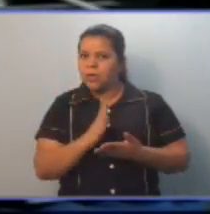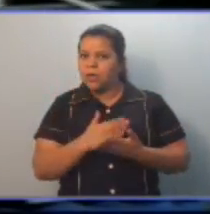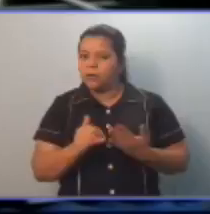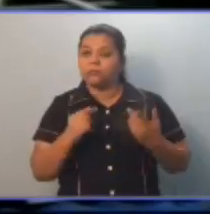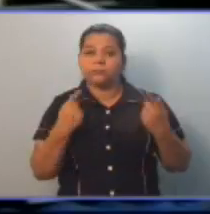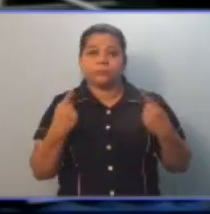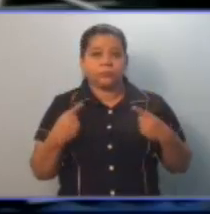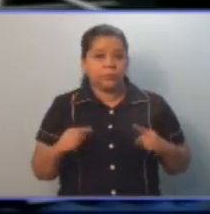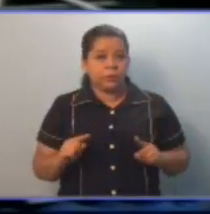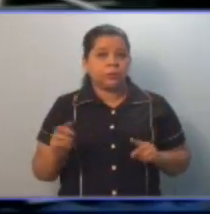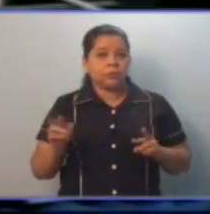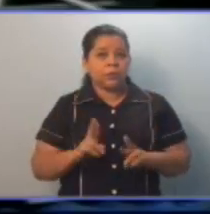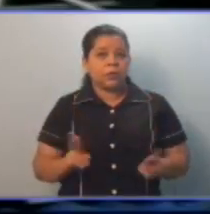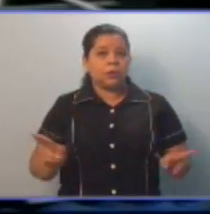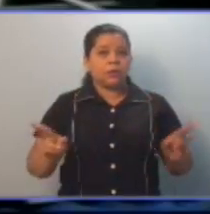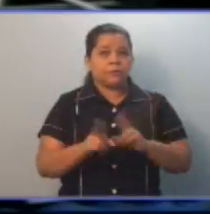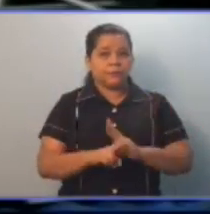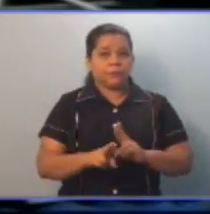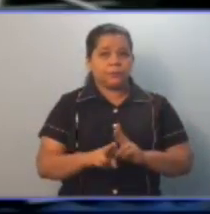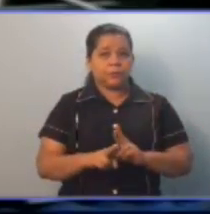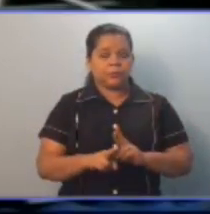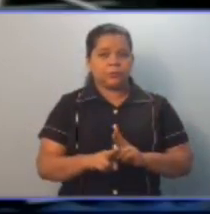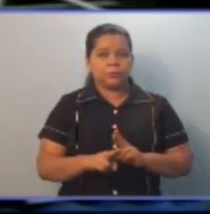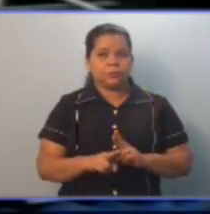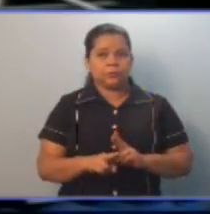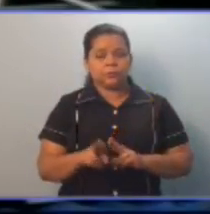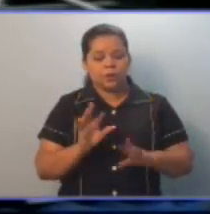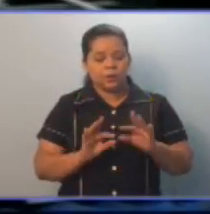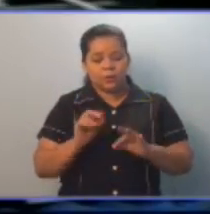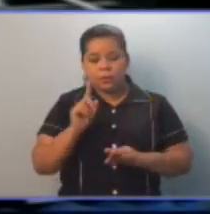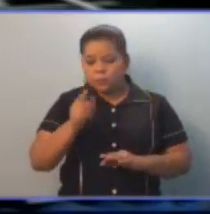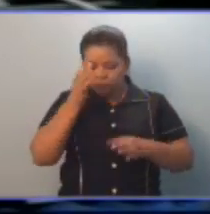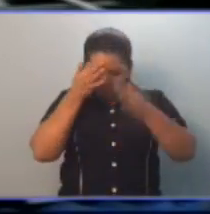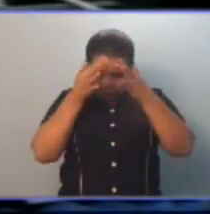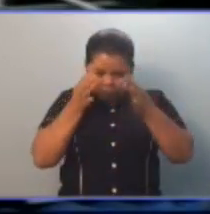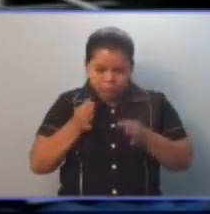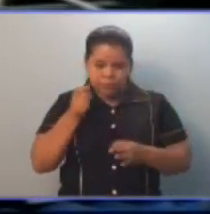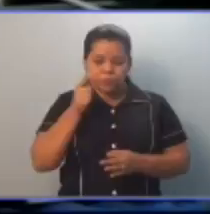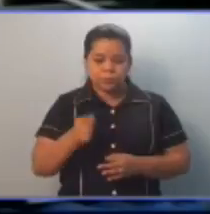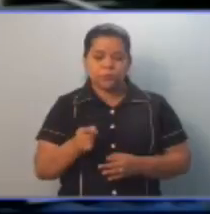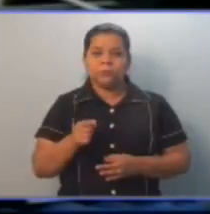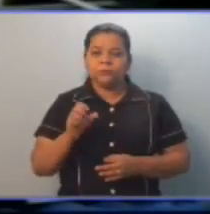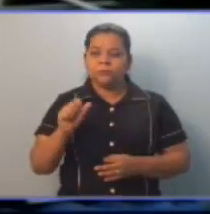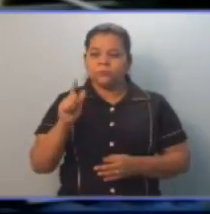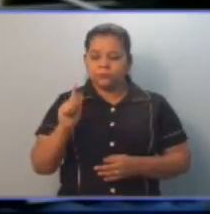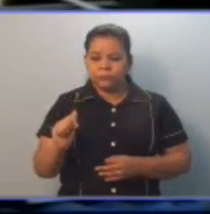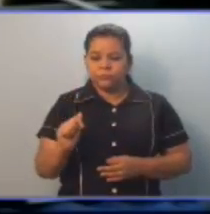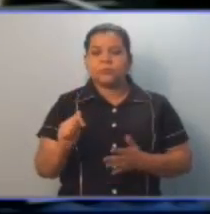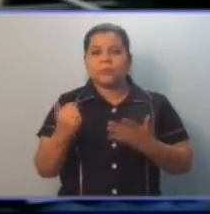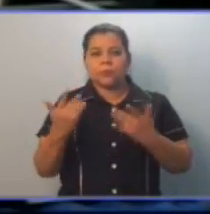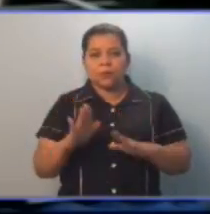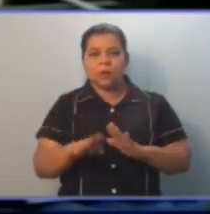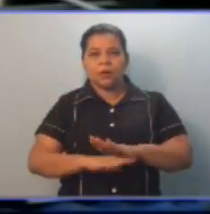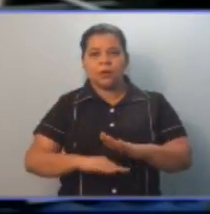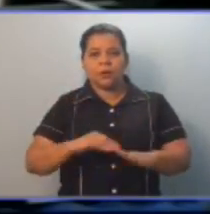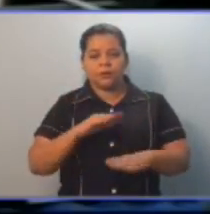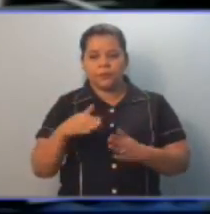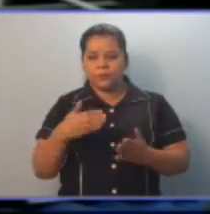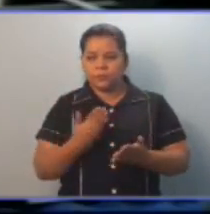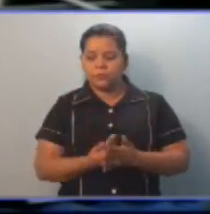pero hay una reforma, hay una sentencia de sala en la cual, sobre la base de